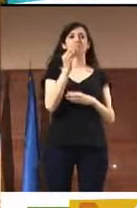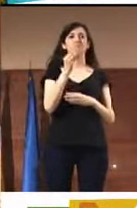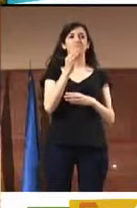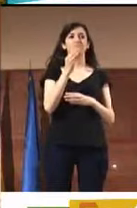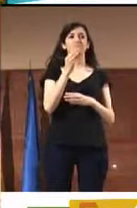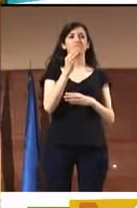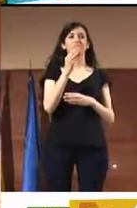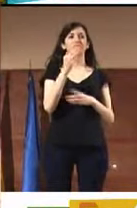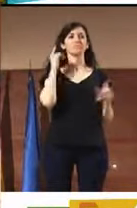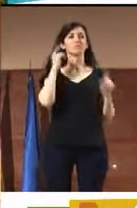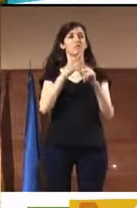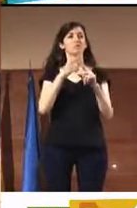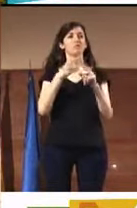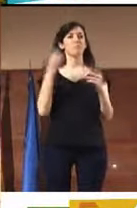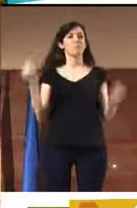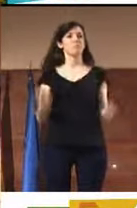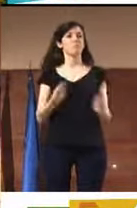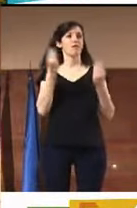desarrollando mejoras